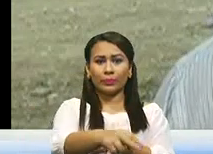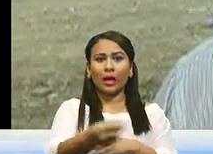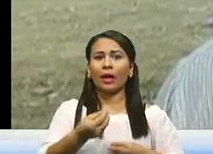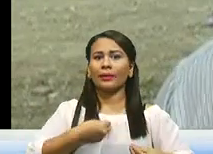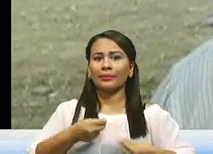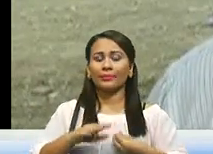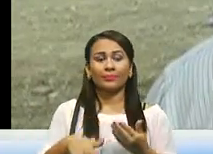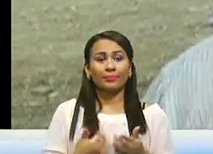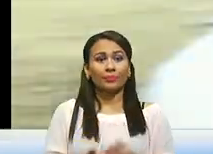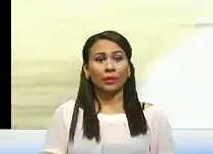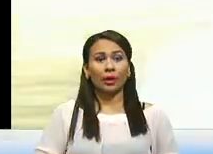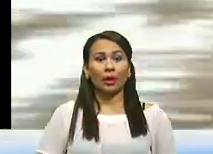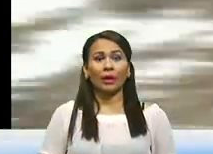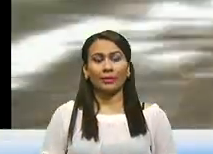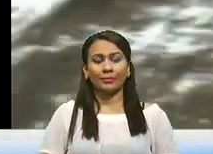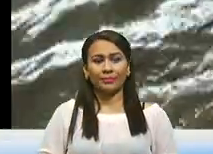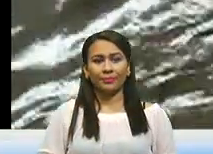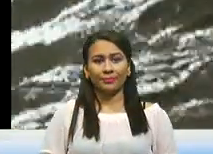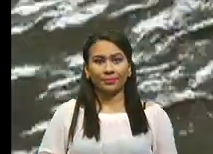Vueltas Largas y Las Cascarillas.